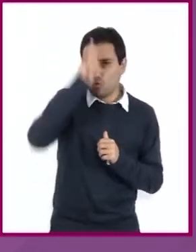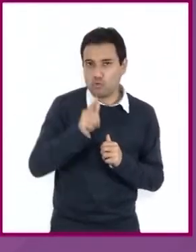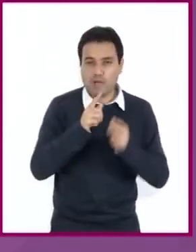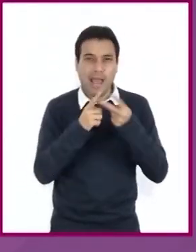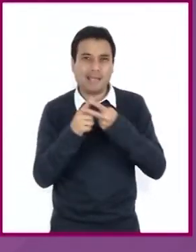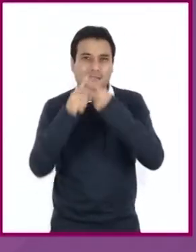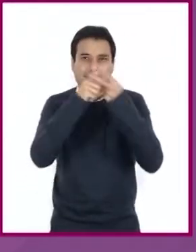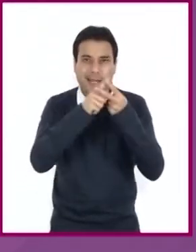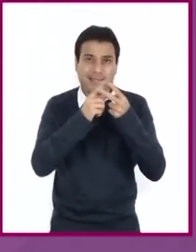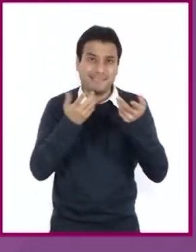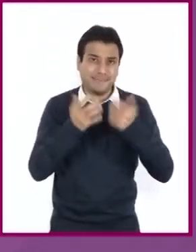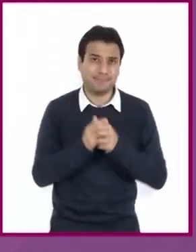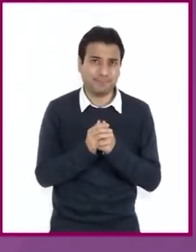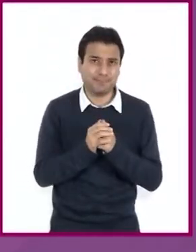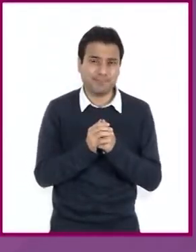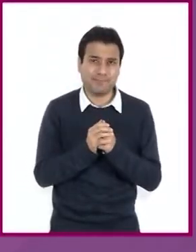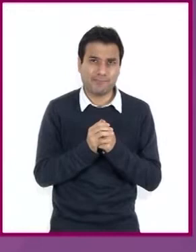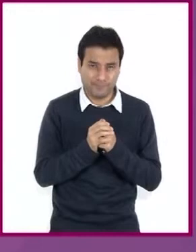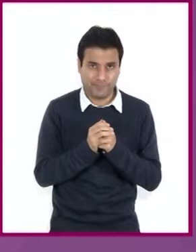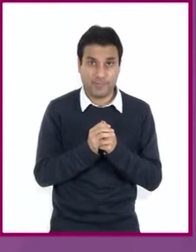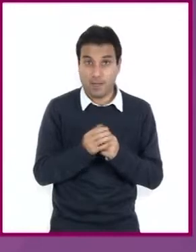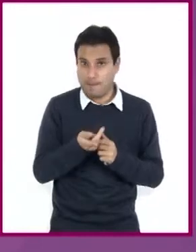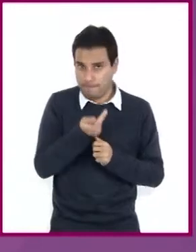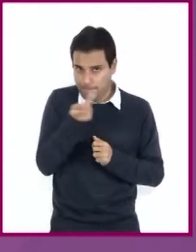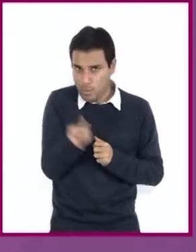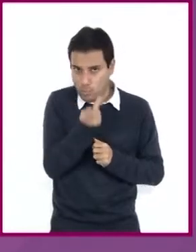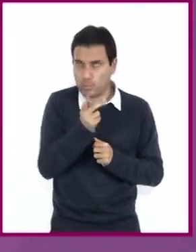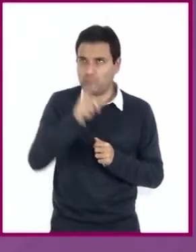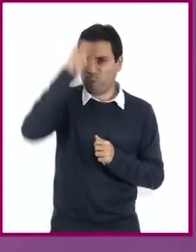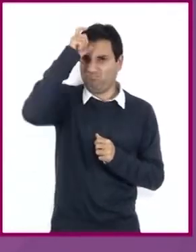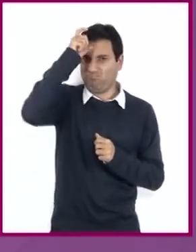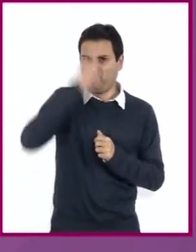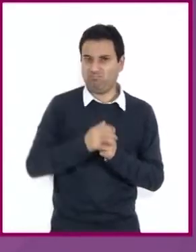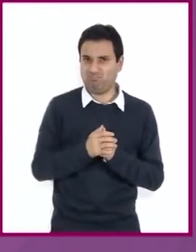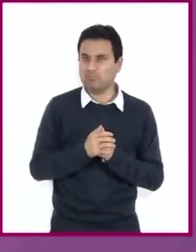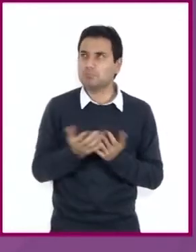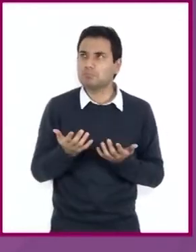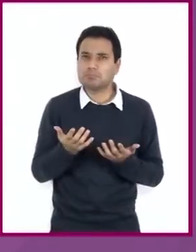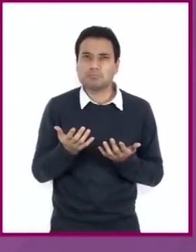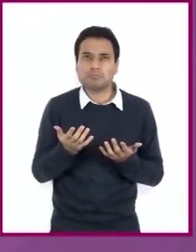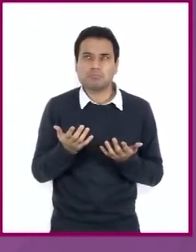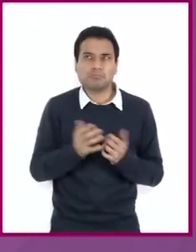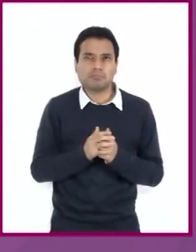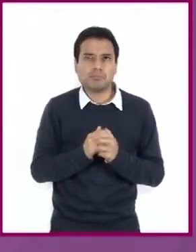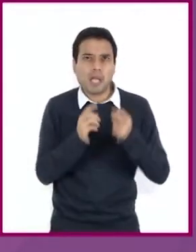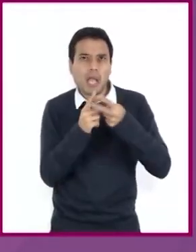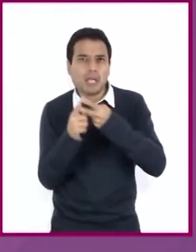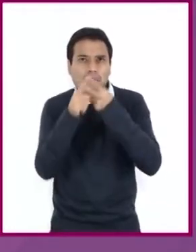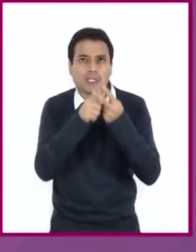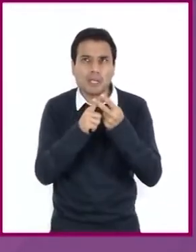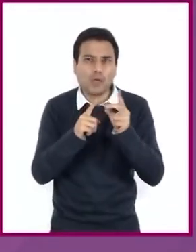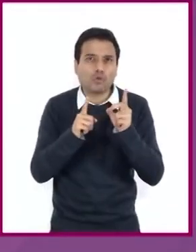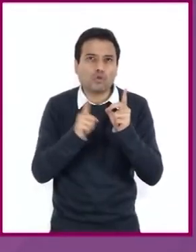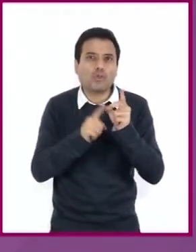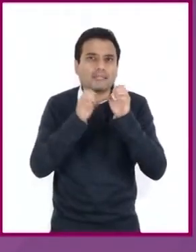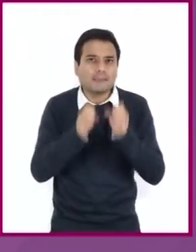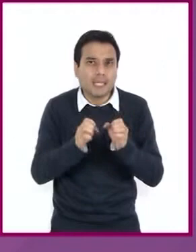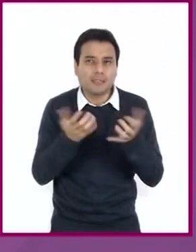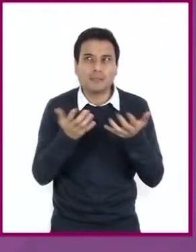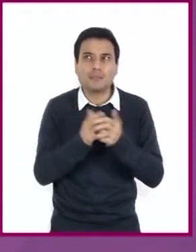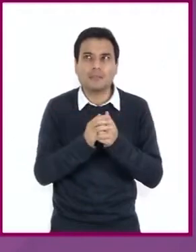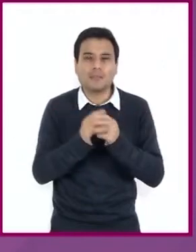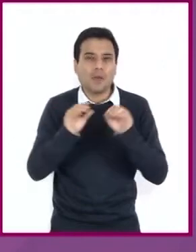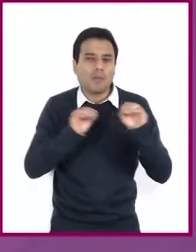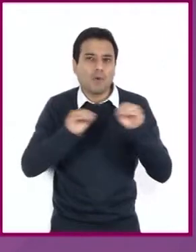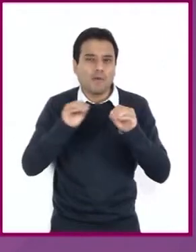las estrellas para contestar las siguientes preguntas. ¿Dónde se ubican los astros en el universo? ¿Qué astros se